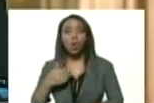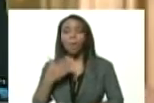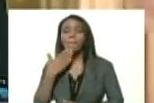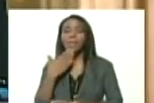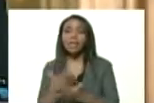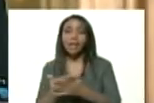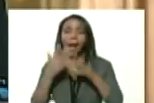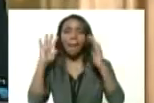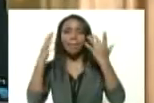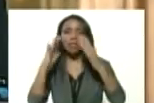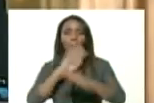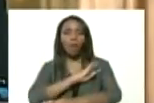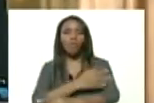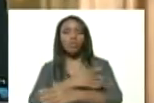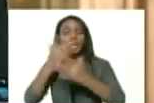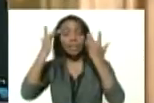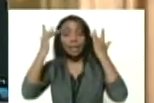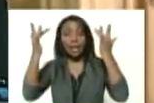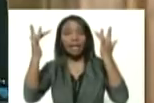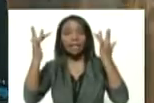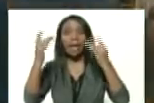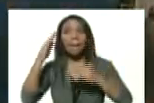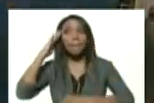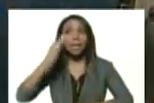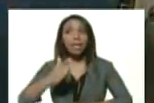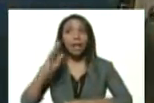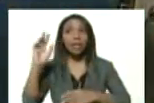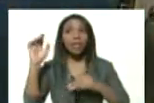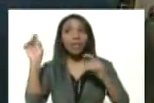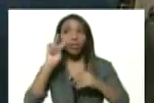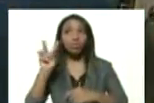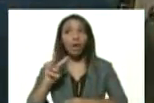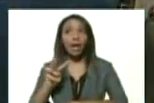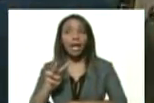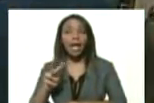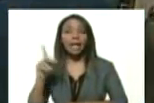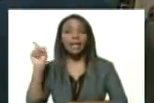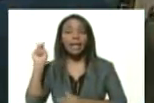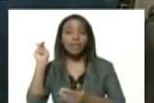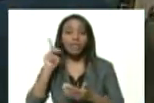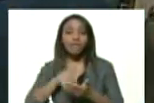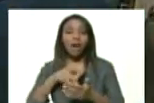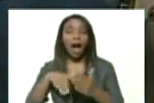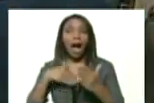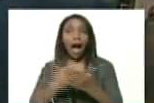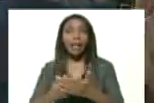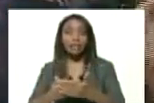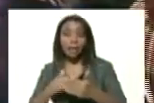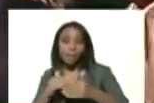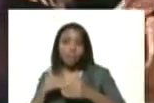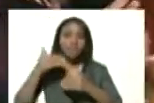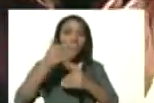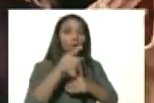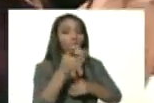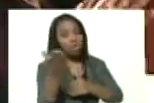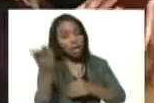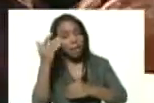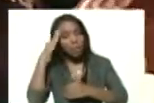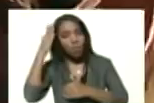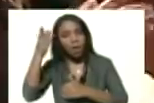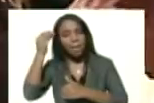aplauso para las fuerzas de inteligencia militar de venezuela que llegan hasta más allá de lo que ustedes se pueden